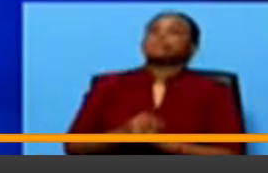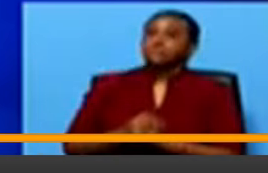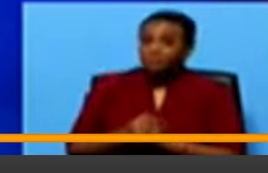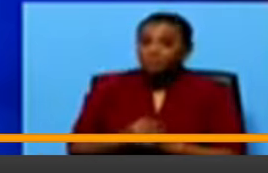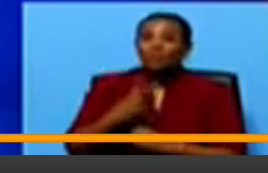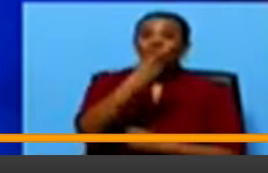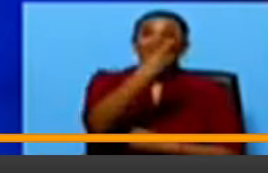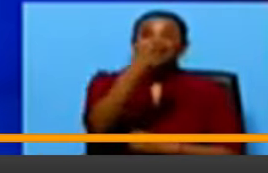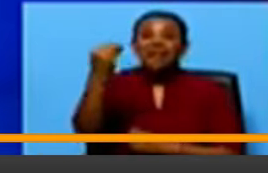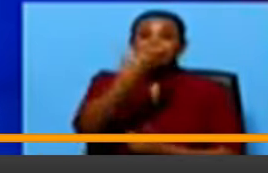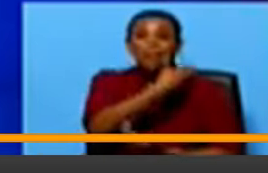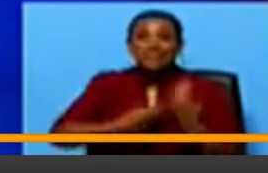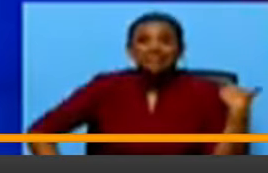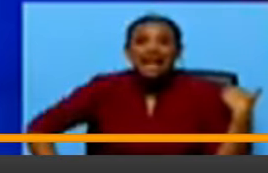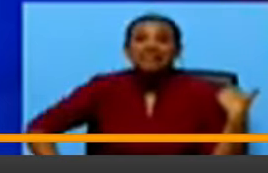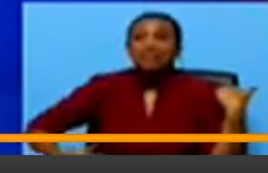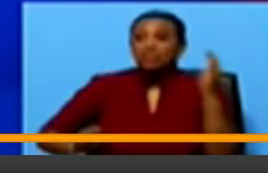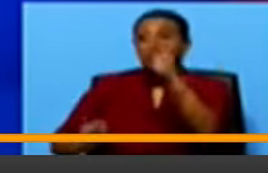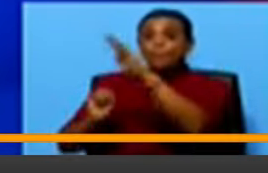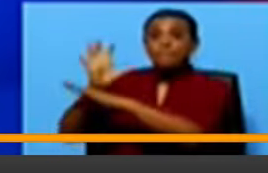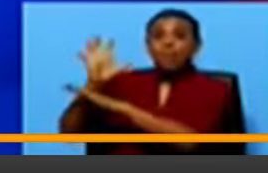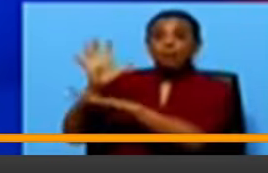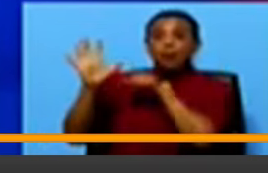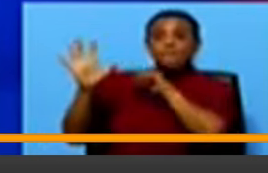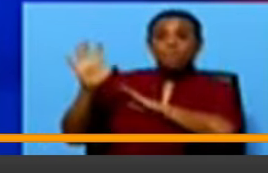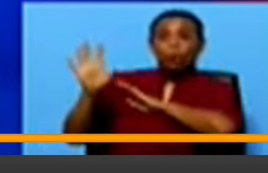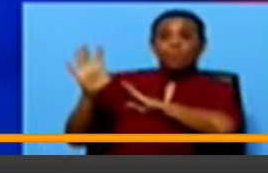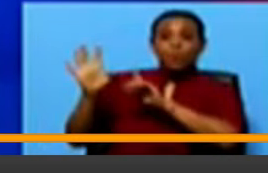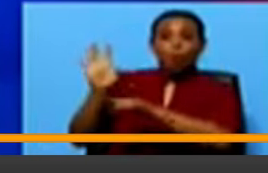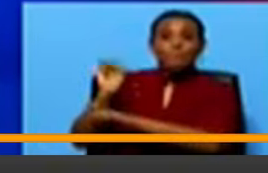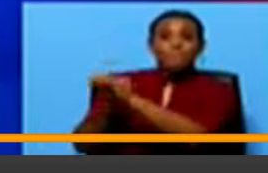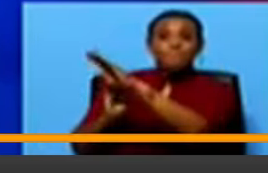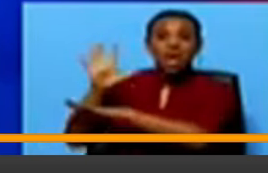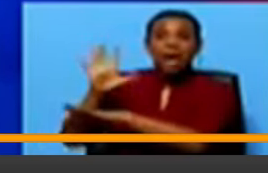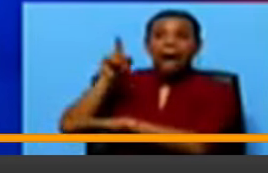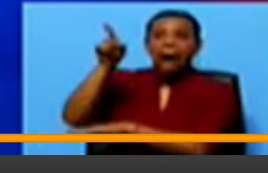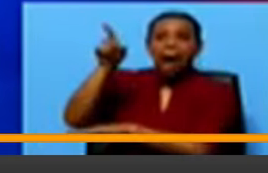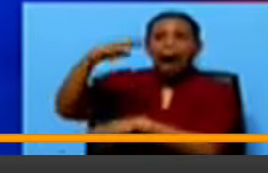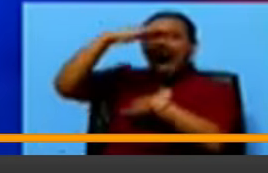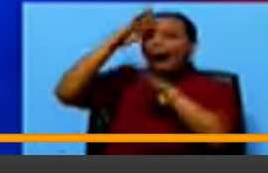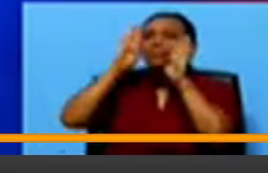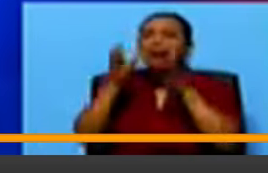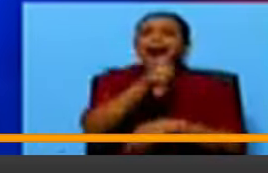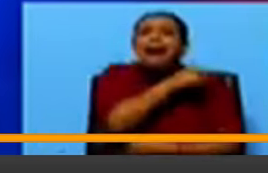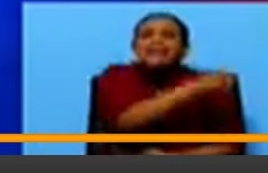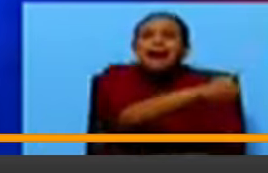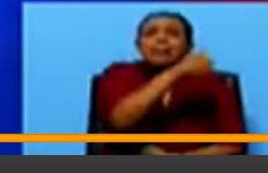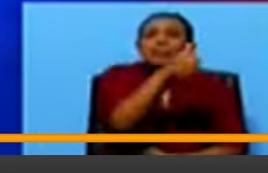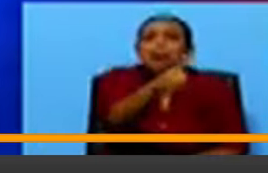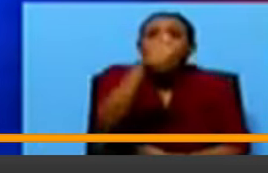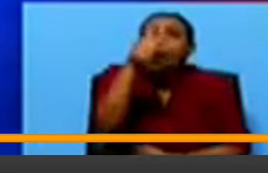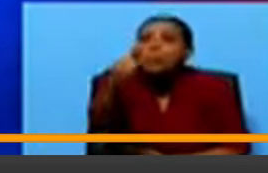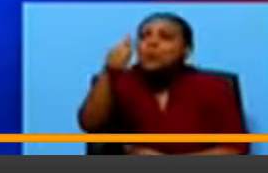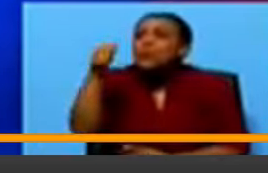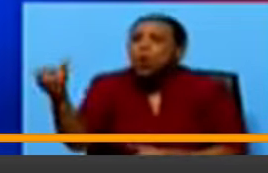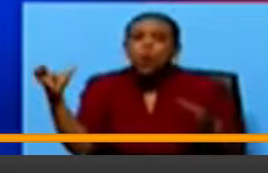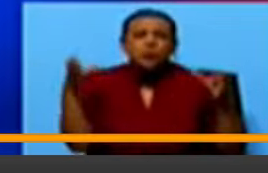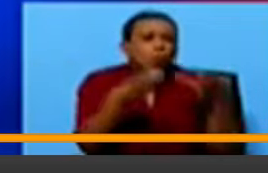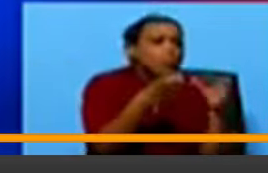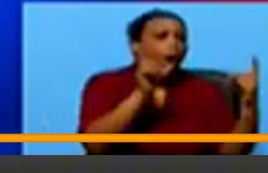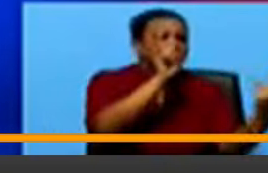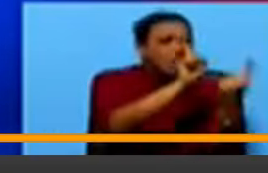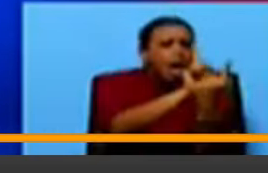los 30 jefes de Estado de los BRICS, y él tenía que atender todas las delegaciones, reuniones